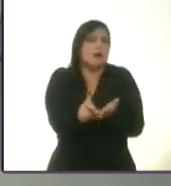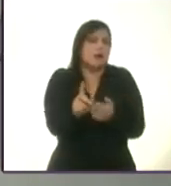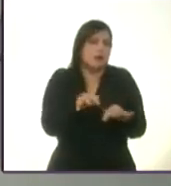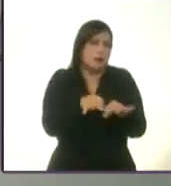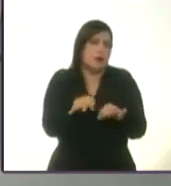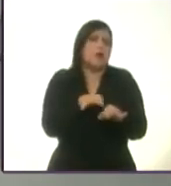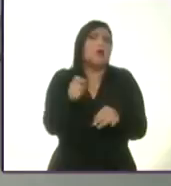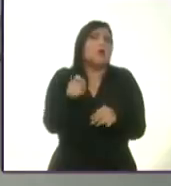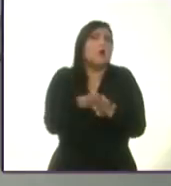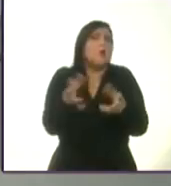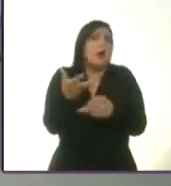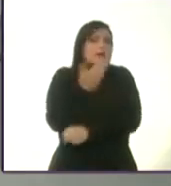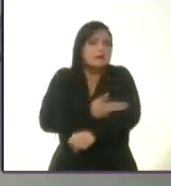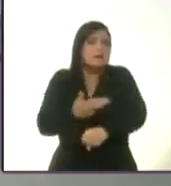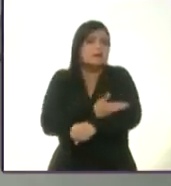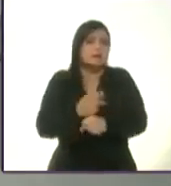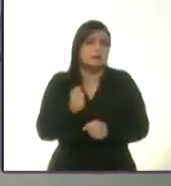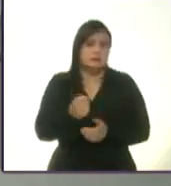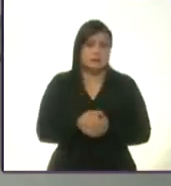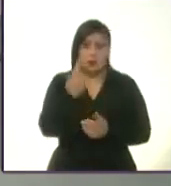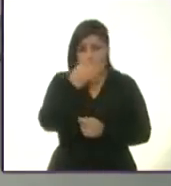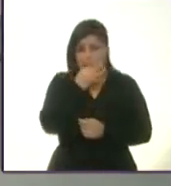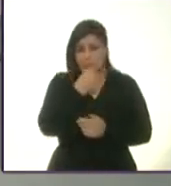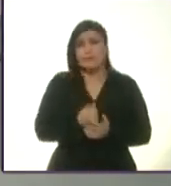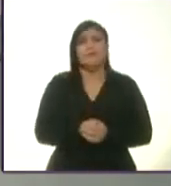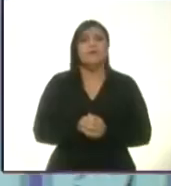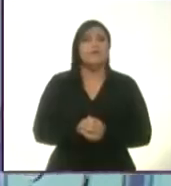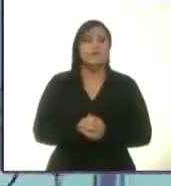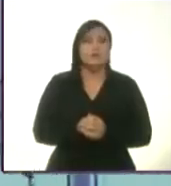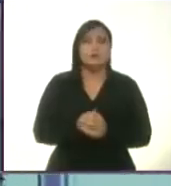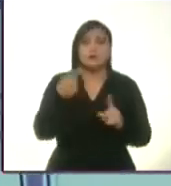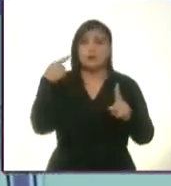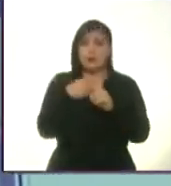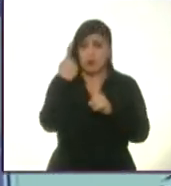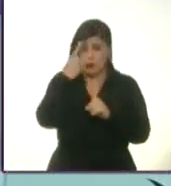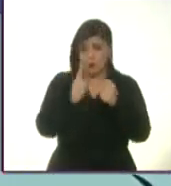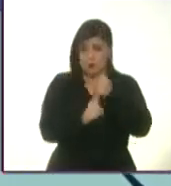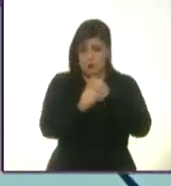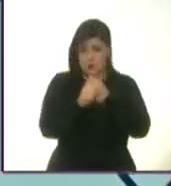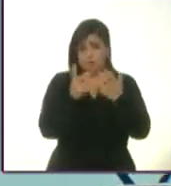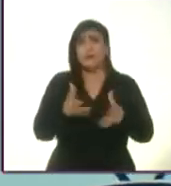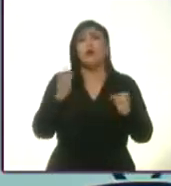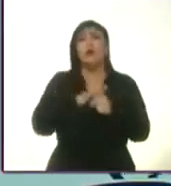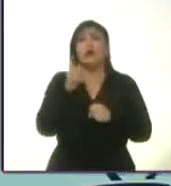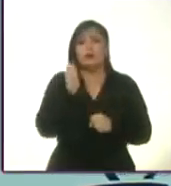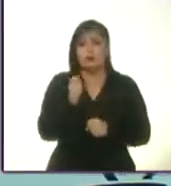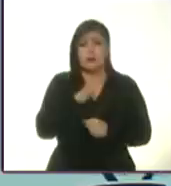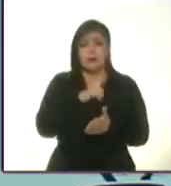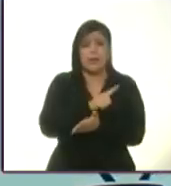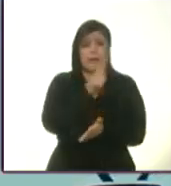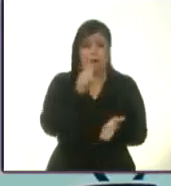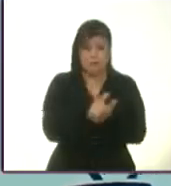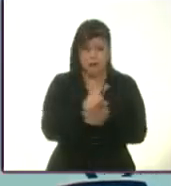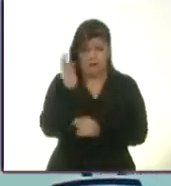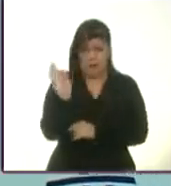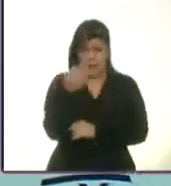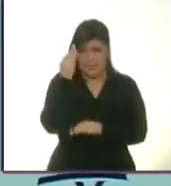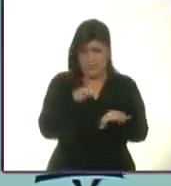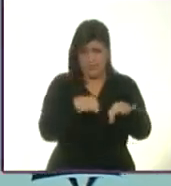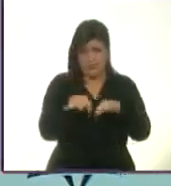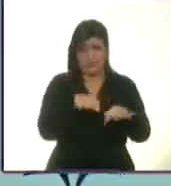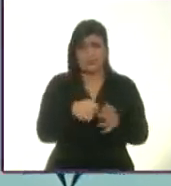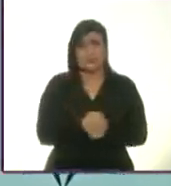candidato adelante muchas gracias buenas noches bueno uno de nuestros grandes problemas es nuestra ley de pedra del trabajo